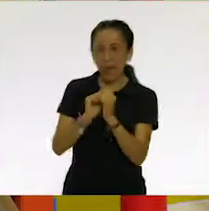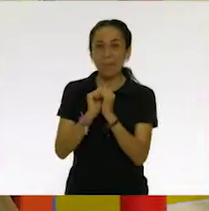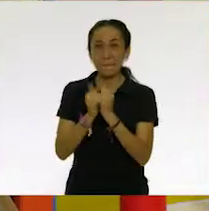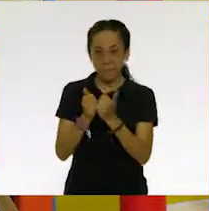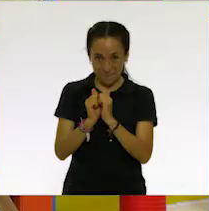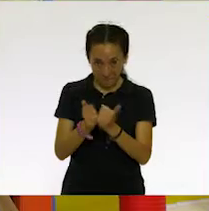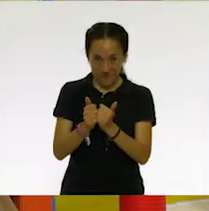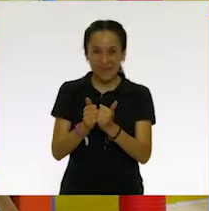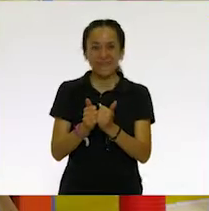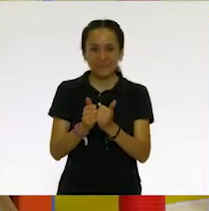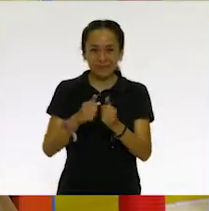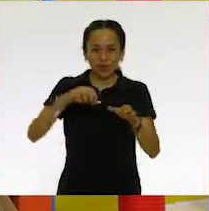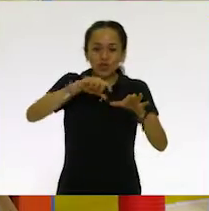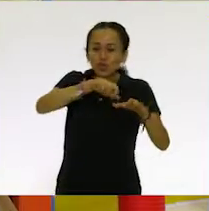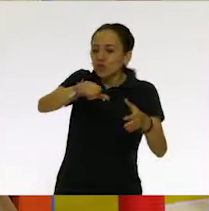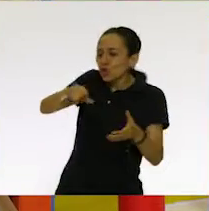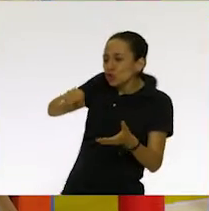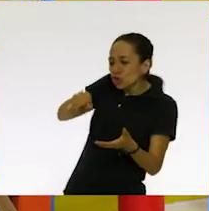¡chispas!